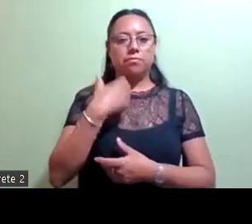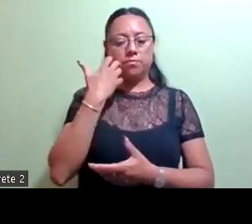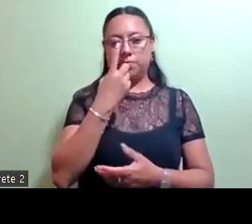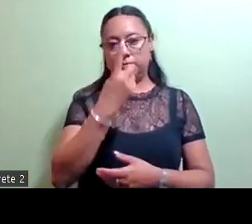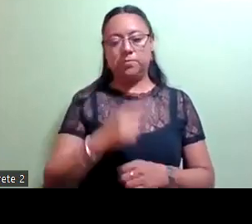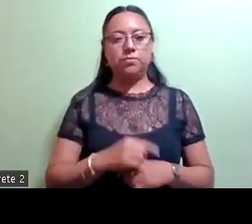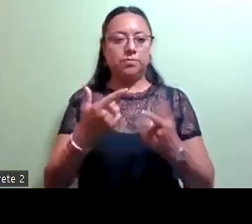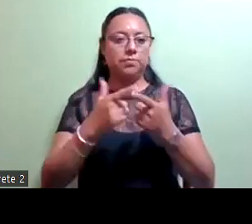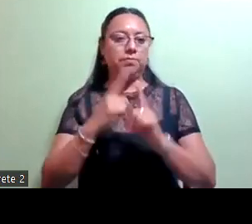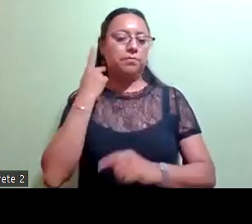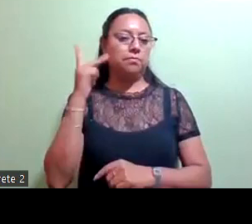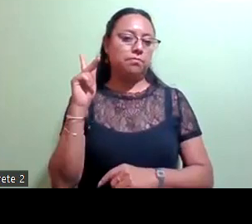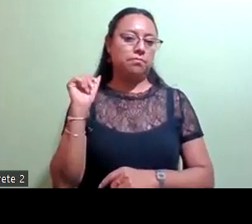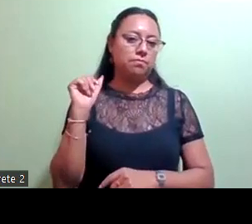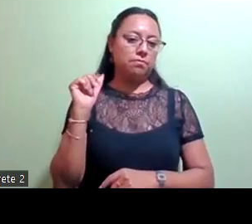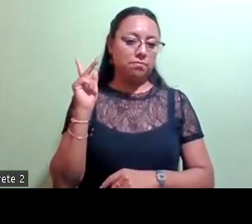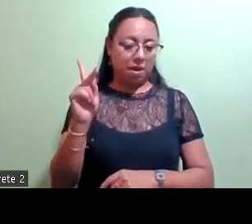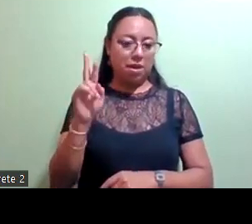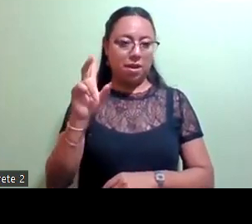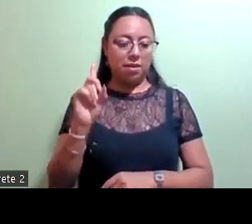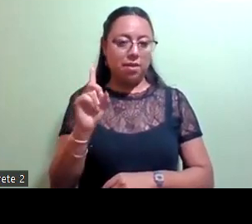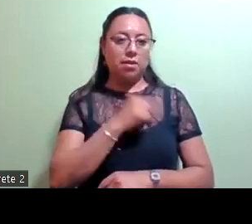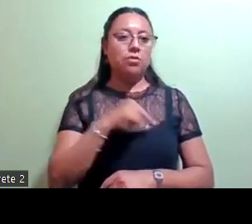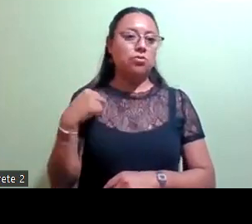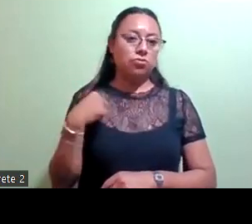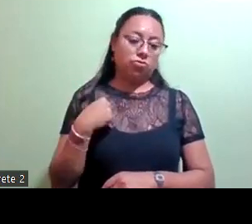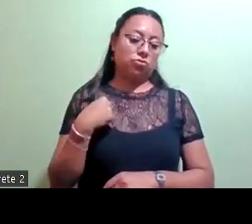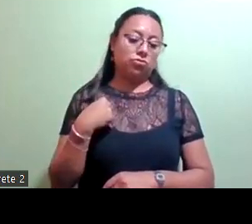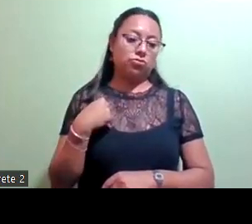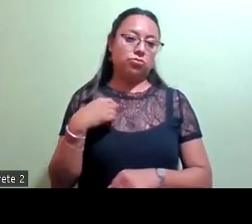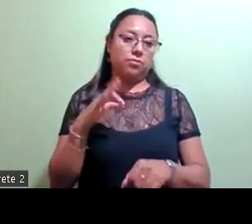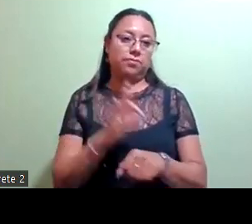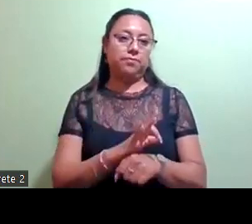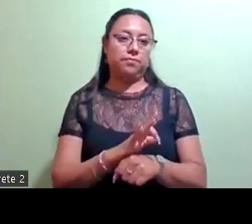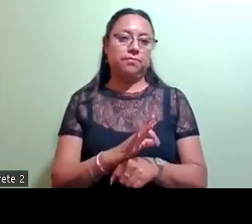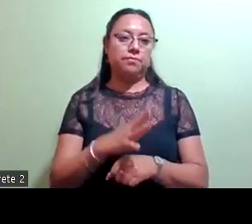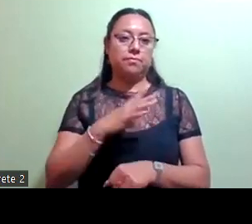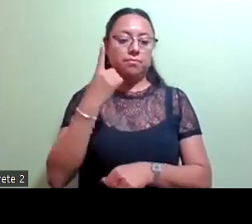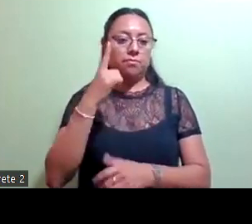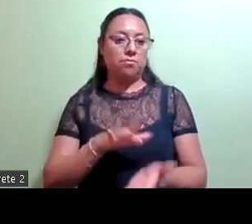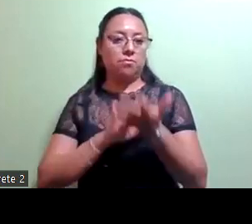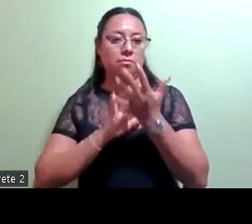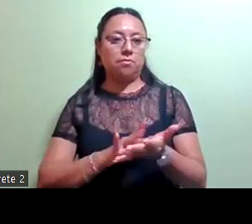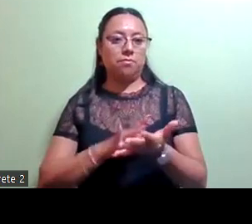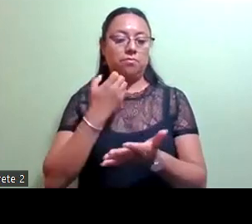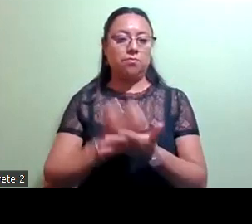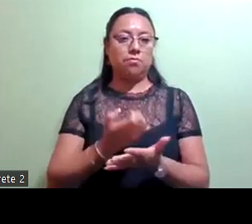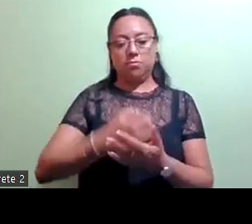el PRD, pues nosotros estamos a favor de que exista un apoyo económico para quien se